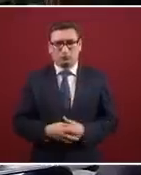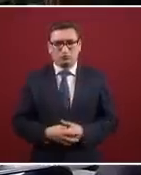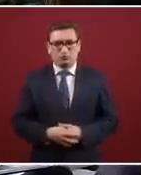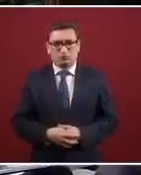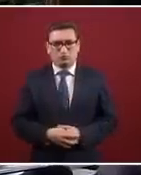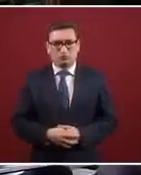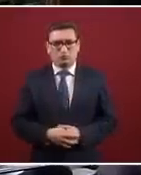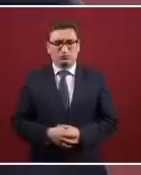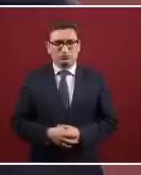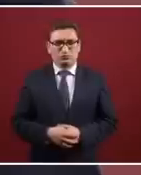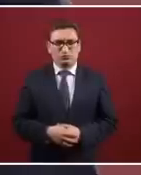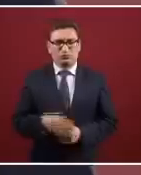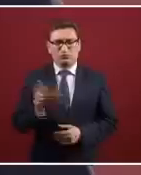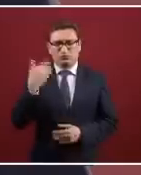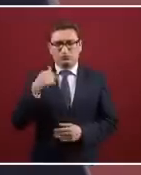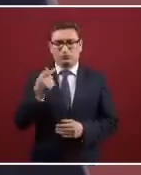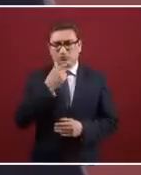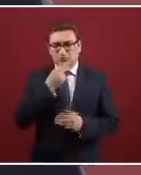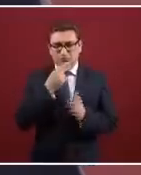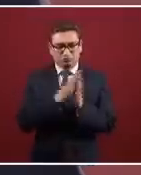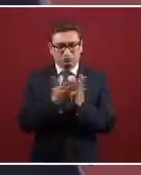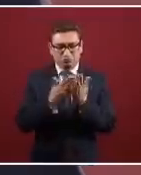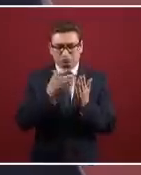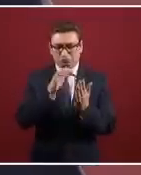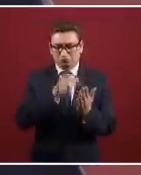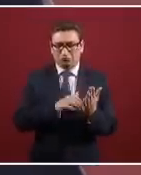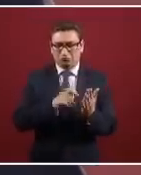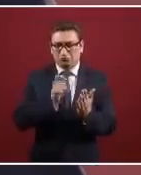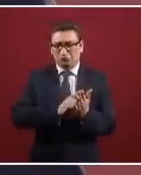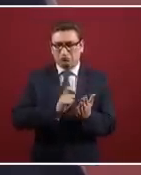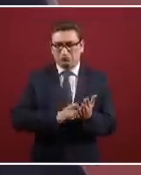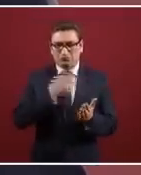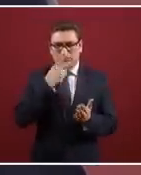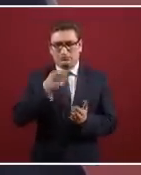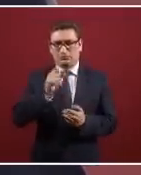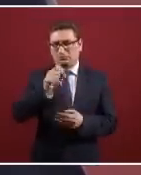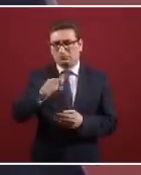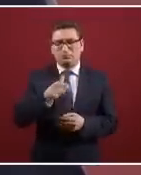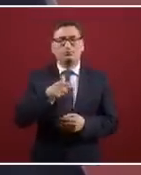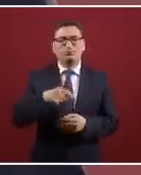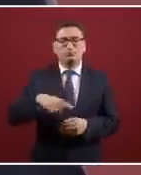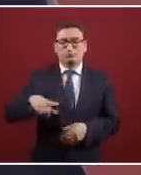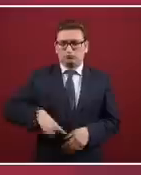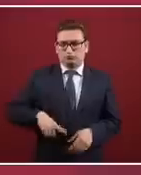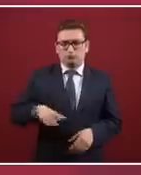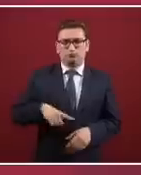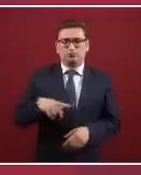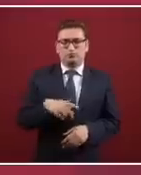Pablo Gómez, que hasta escribió un libro, sobre la partida secreta.